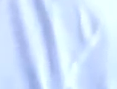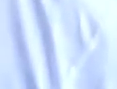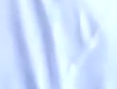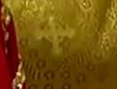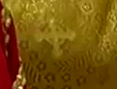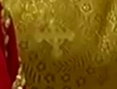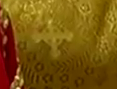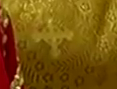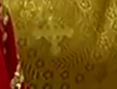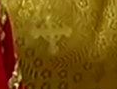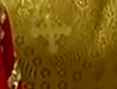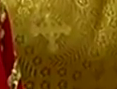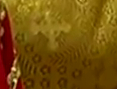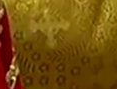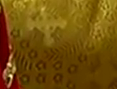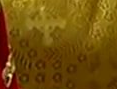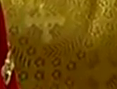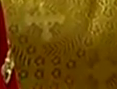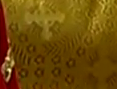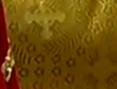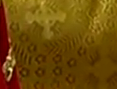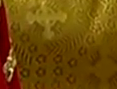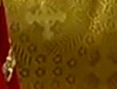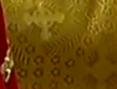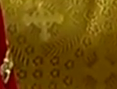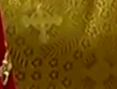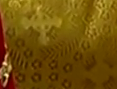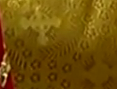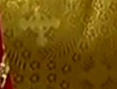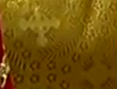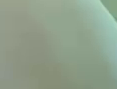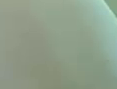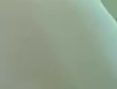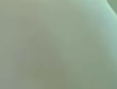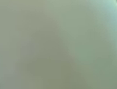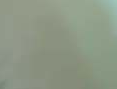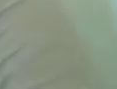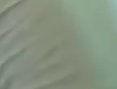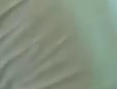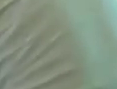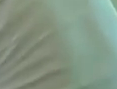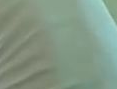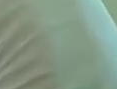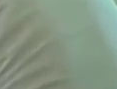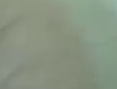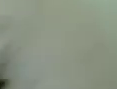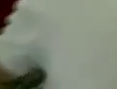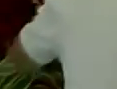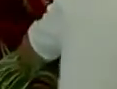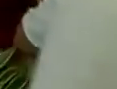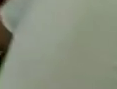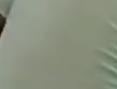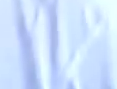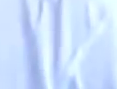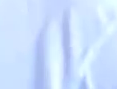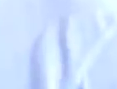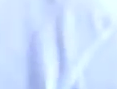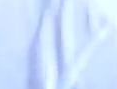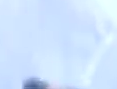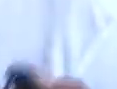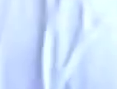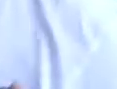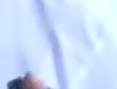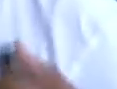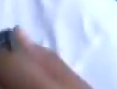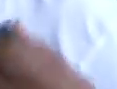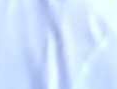en noviembre, es donde él se queda en la Asunción después de un espectacular milagro que sucede allí. Y desde toman